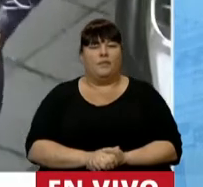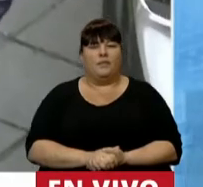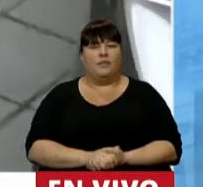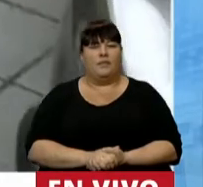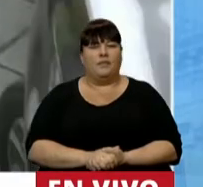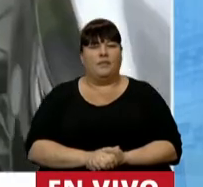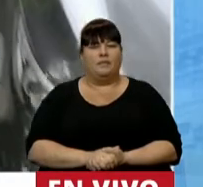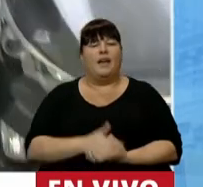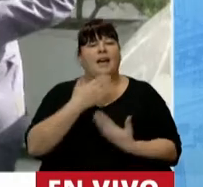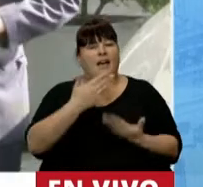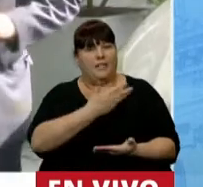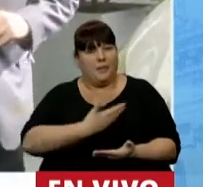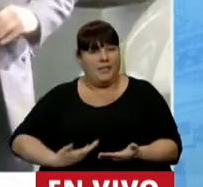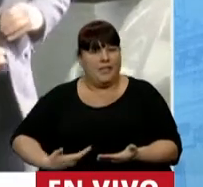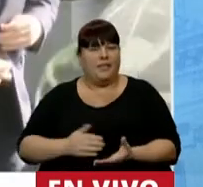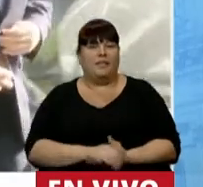Gracias, presidente.